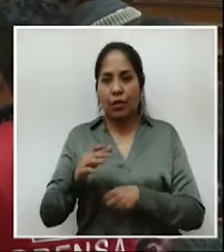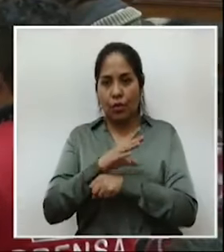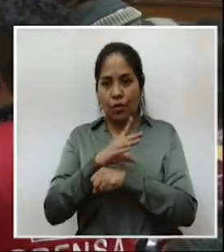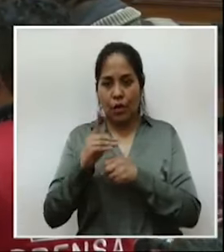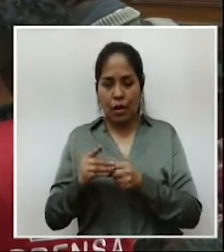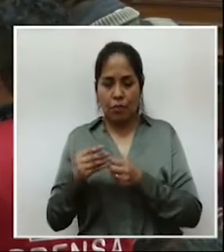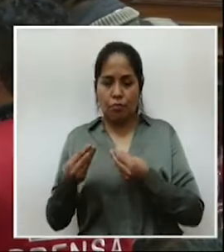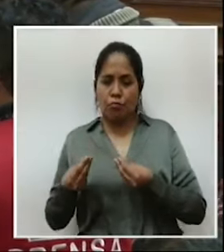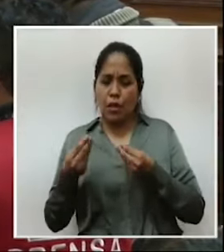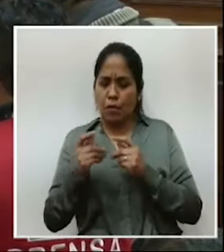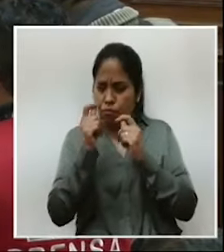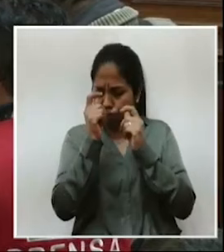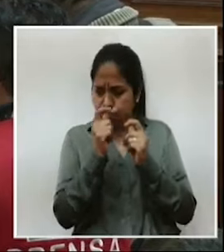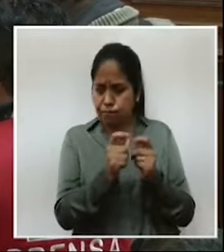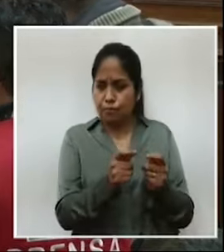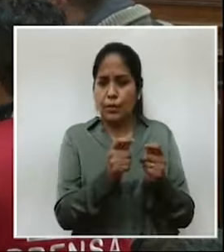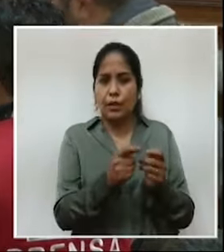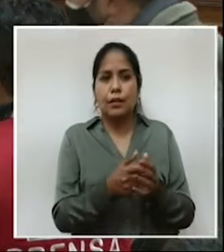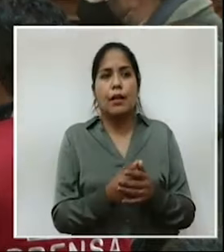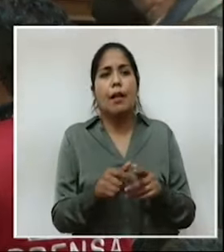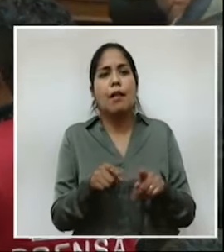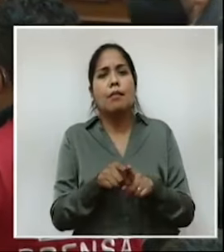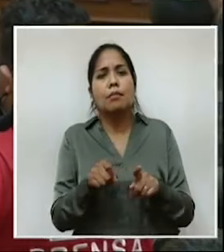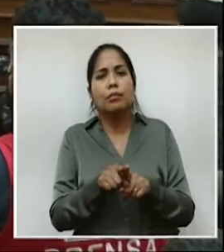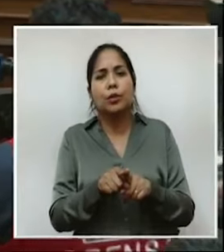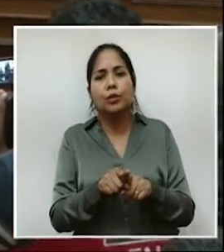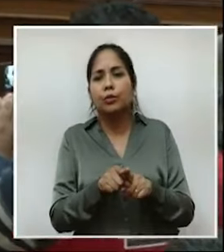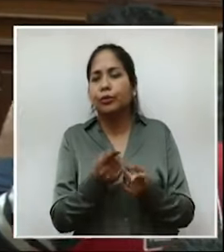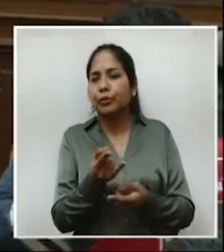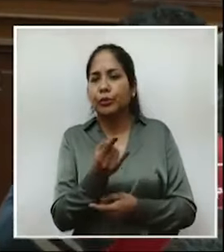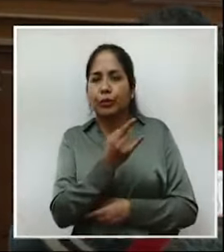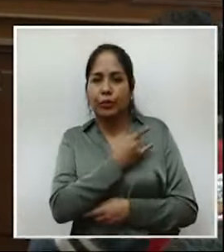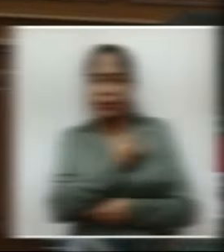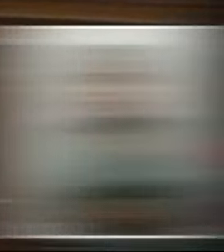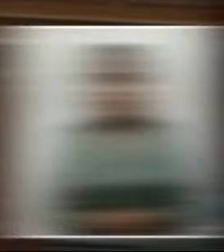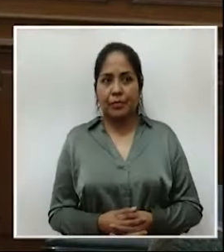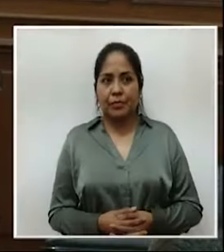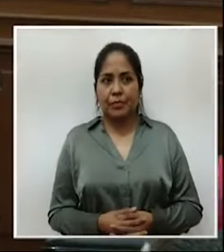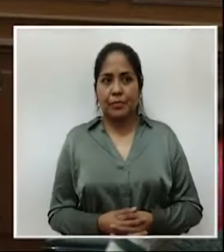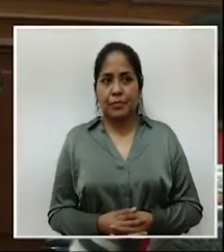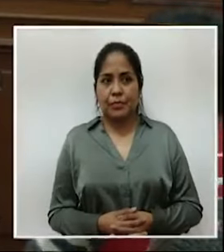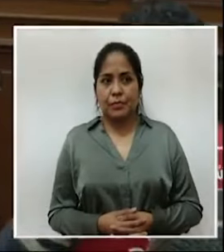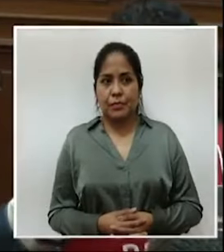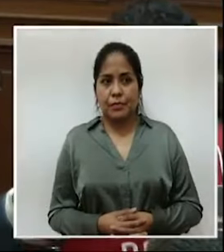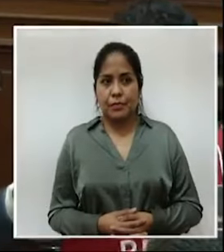entrega de ese reconocimiento también a la Universidad Nacional de San Agustín de Arequipa.